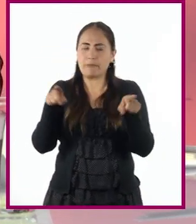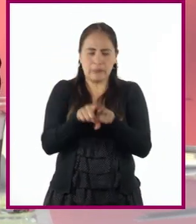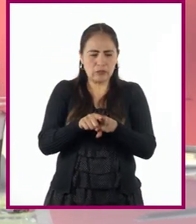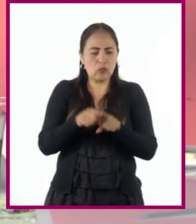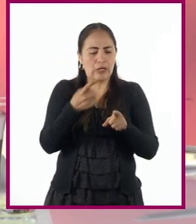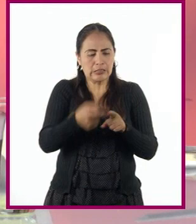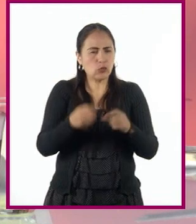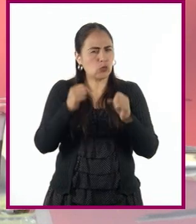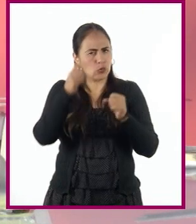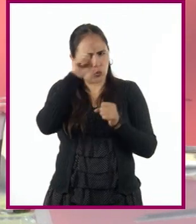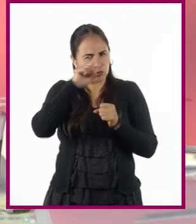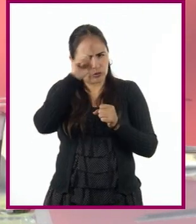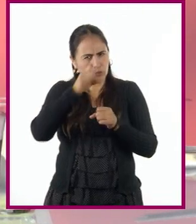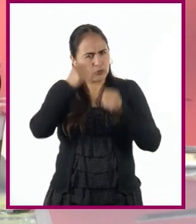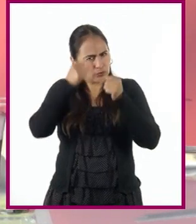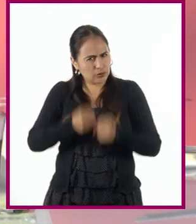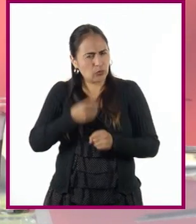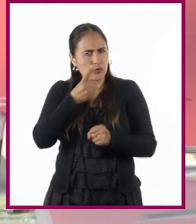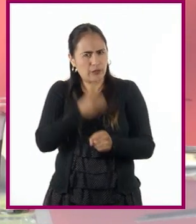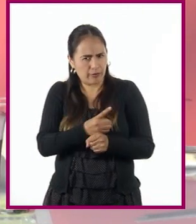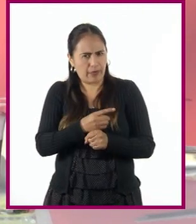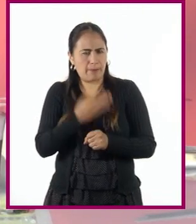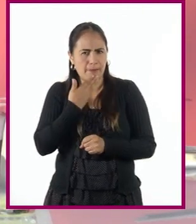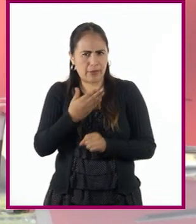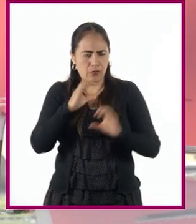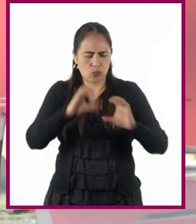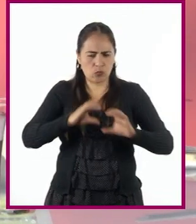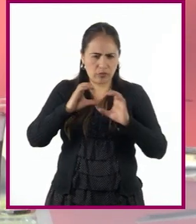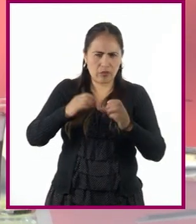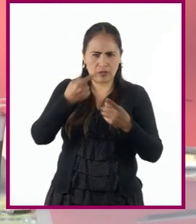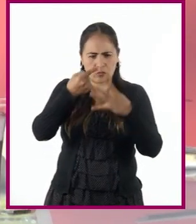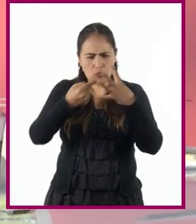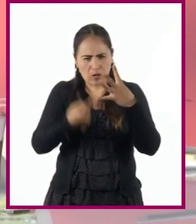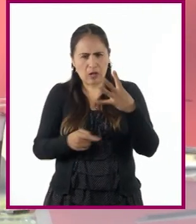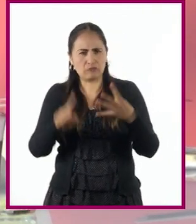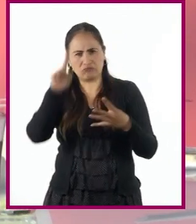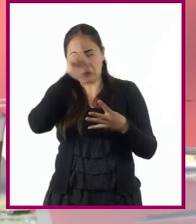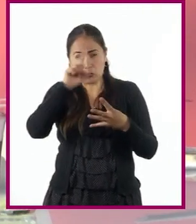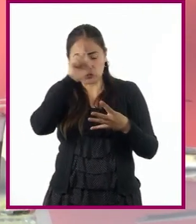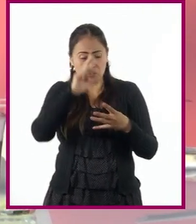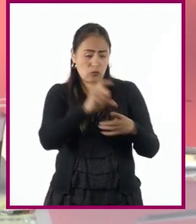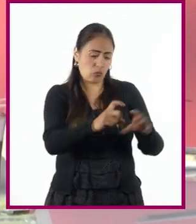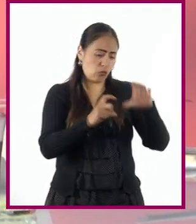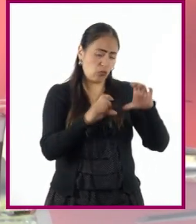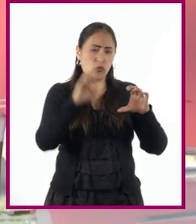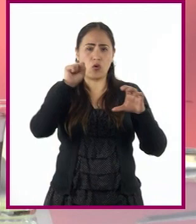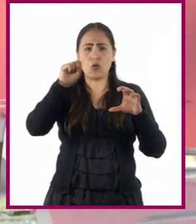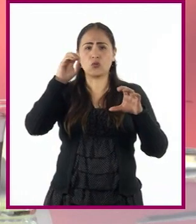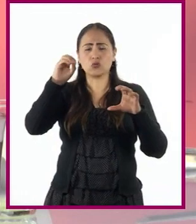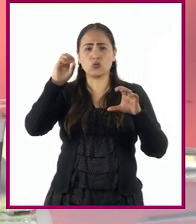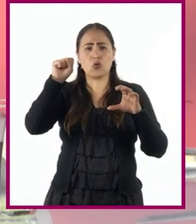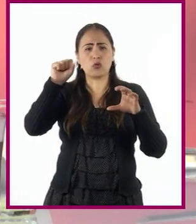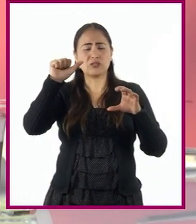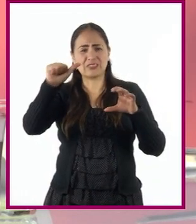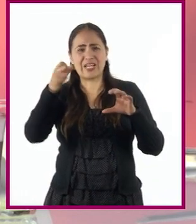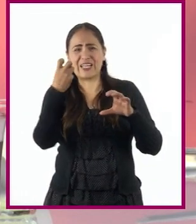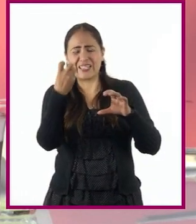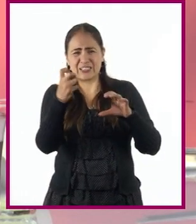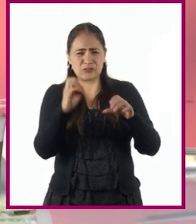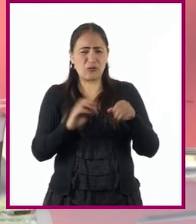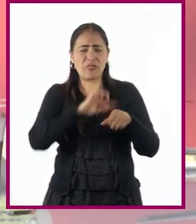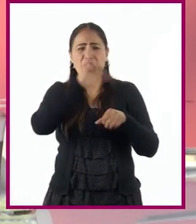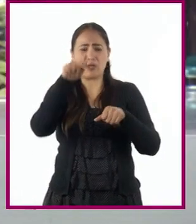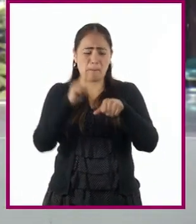seguridad recomendadas. Revisen las especificaciones de los reactivos. Por ejemplo, la sosa cáustica es una sustancia altamente